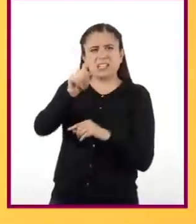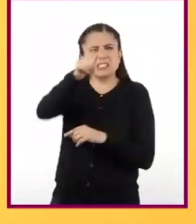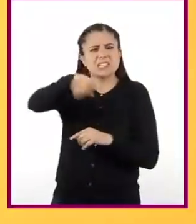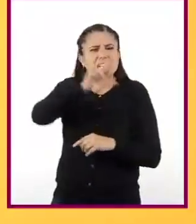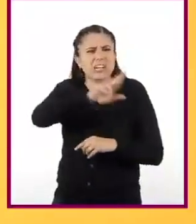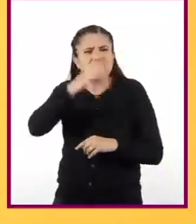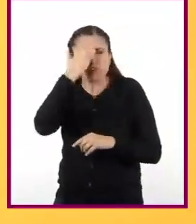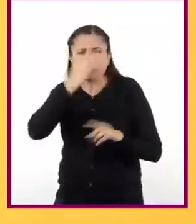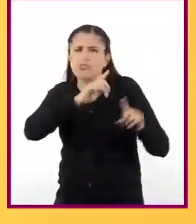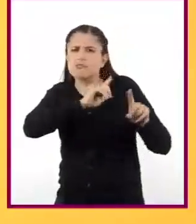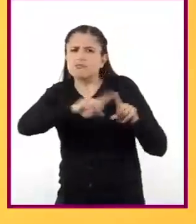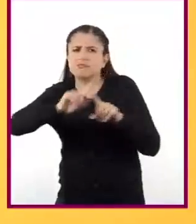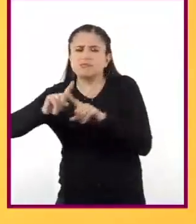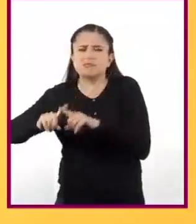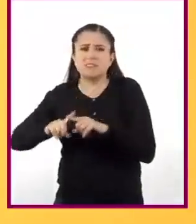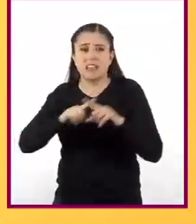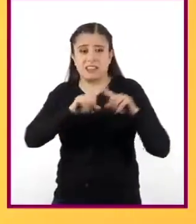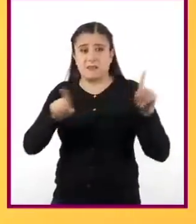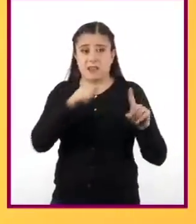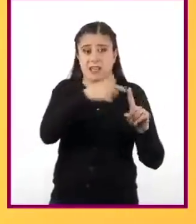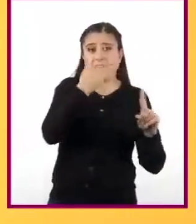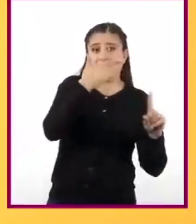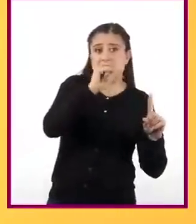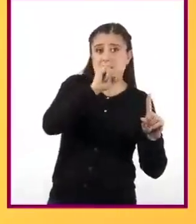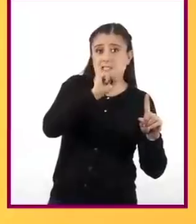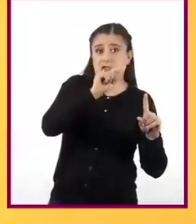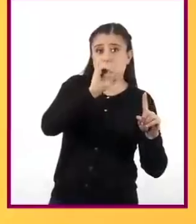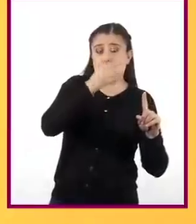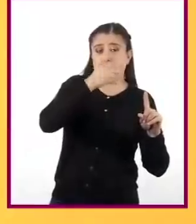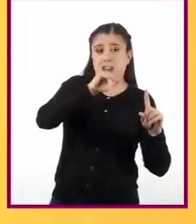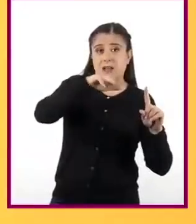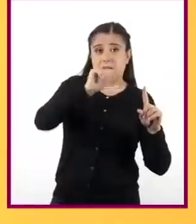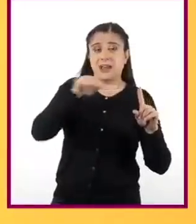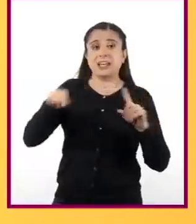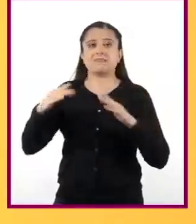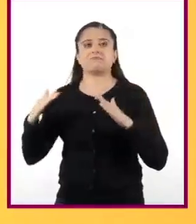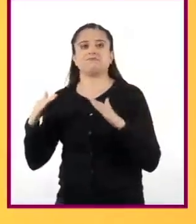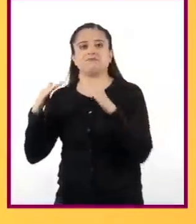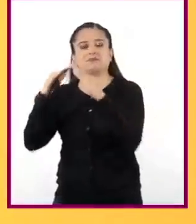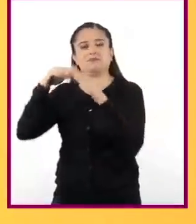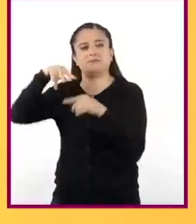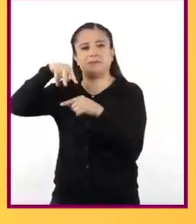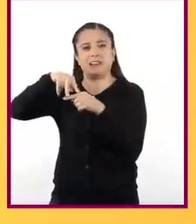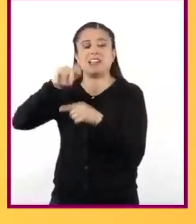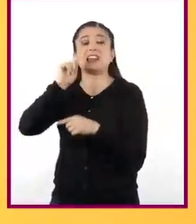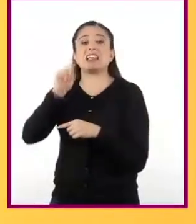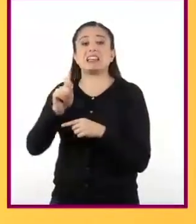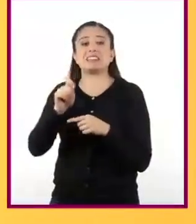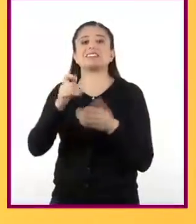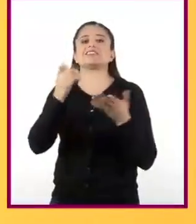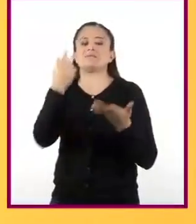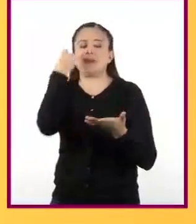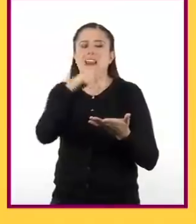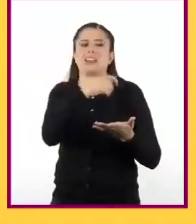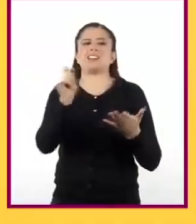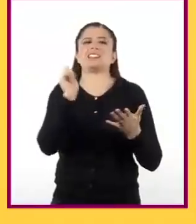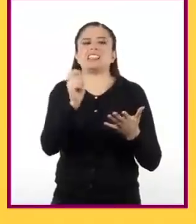las diferencias entre un histograma y un polígono de frecuencia, así como su